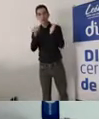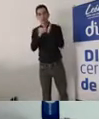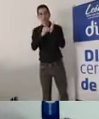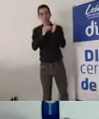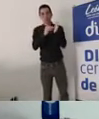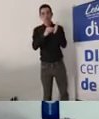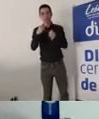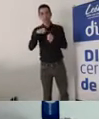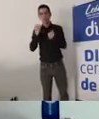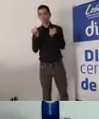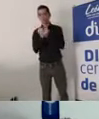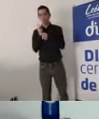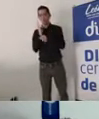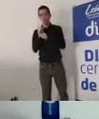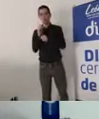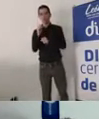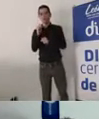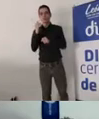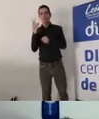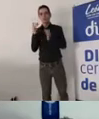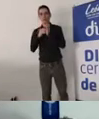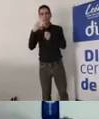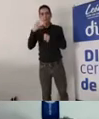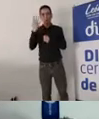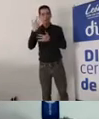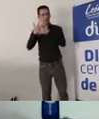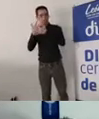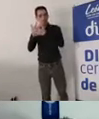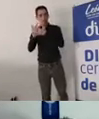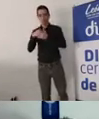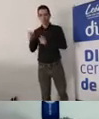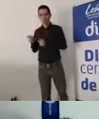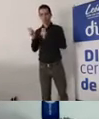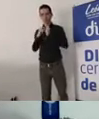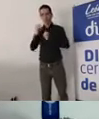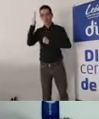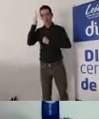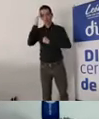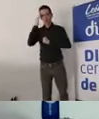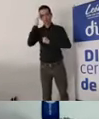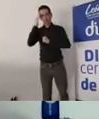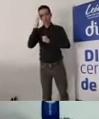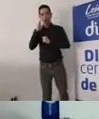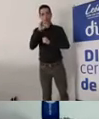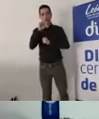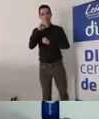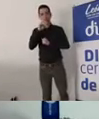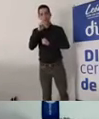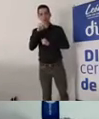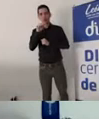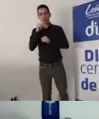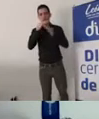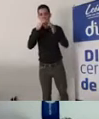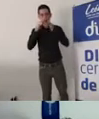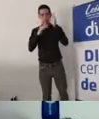2015 de ser embajador juvenil de la campaña de My World, que buscaba precisamente a través de este ejercicio de participación ciudadana